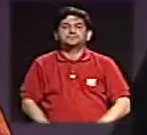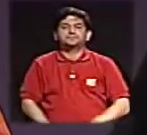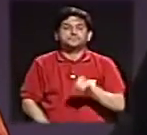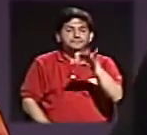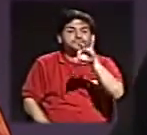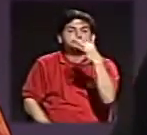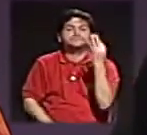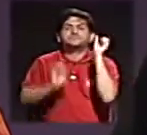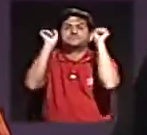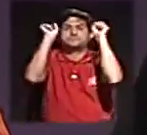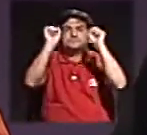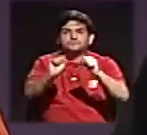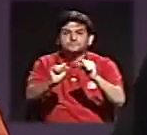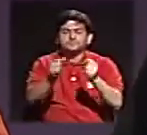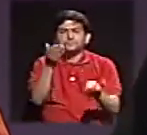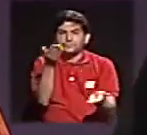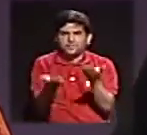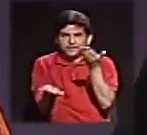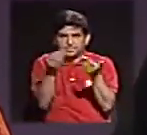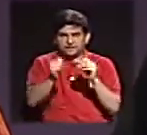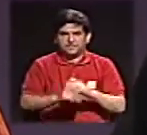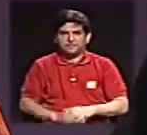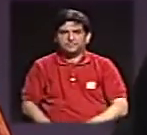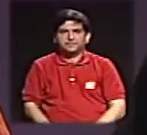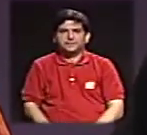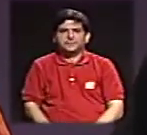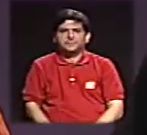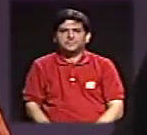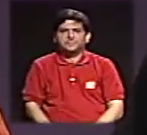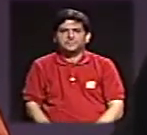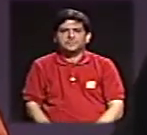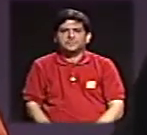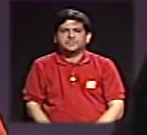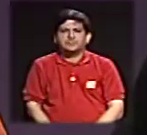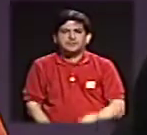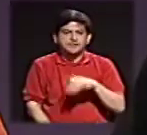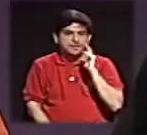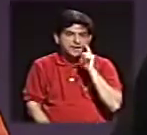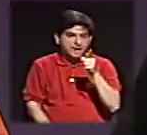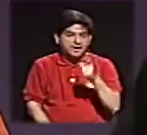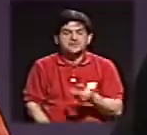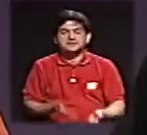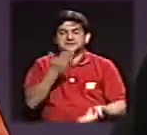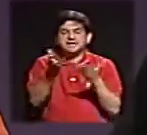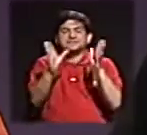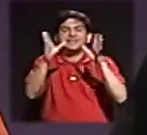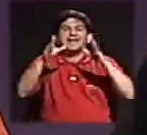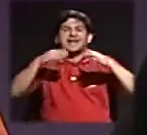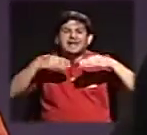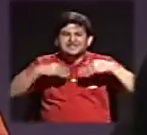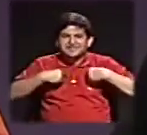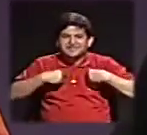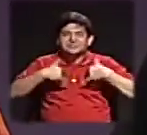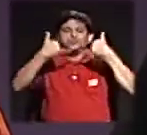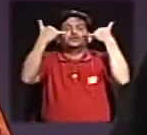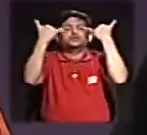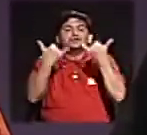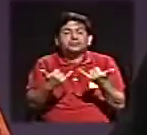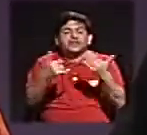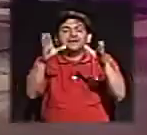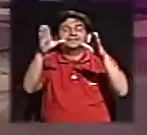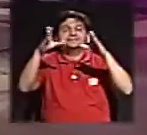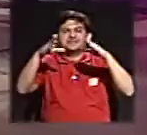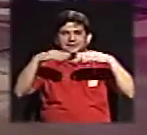ese sentido, pues, va a ser que se le dé la admisibilidad, y una vez que se le